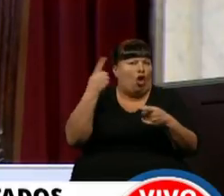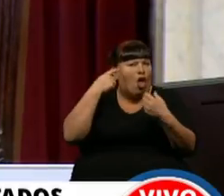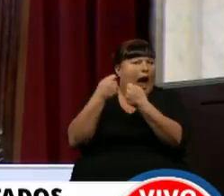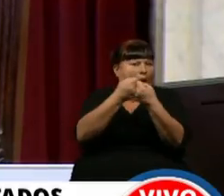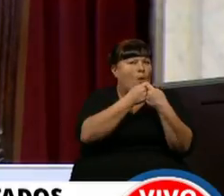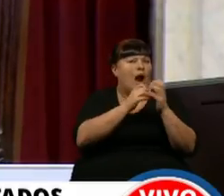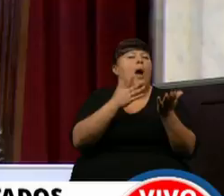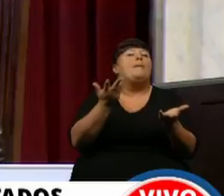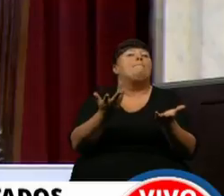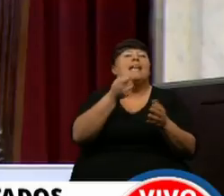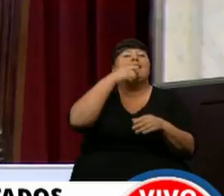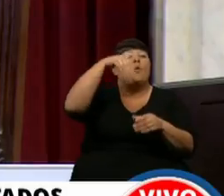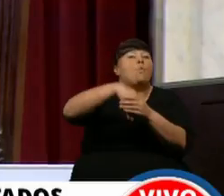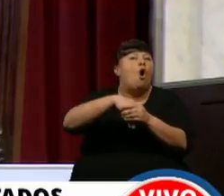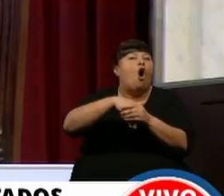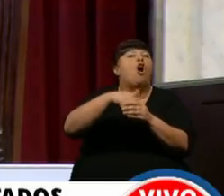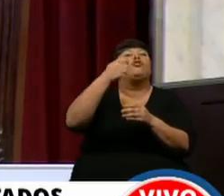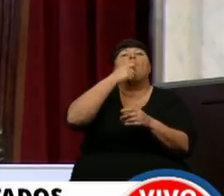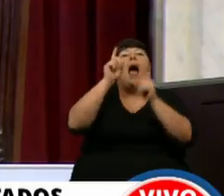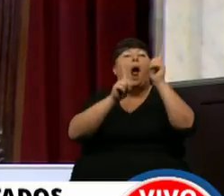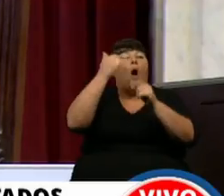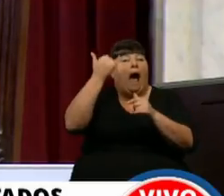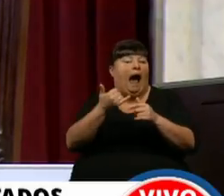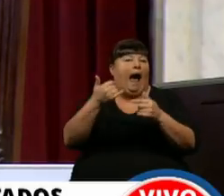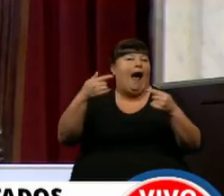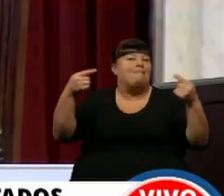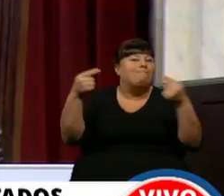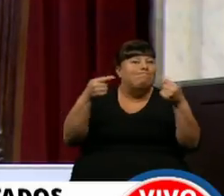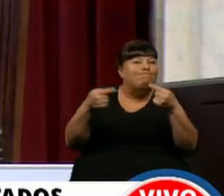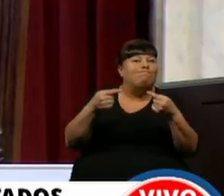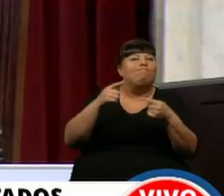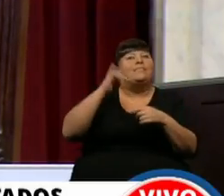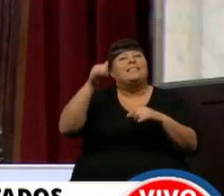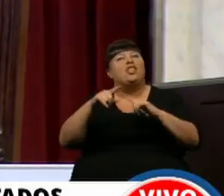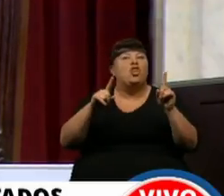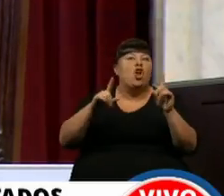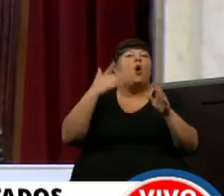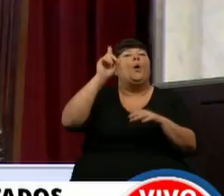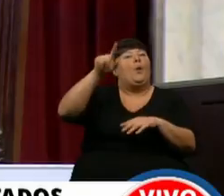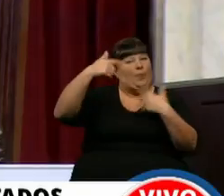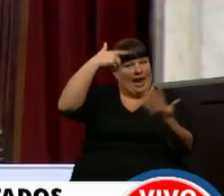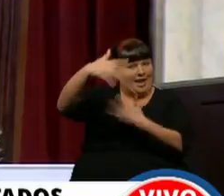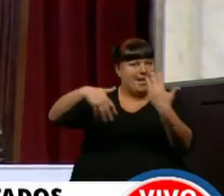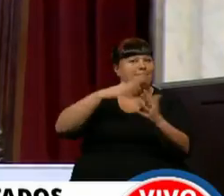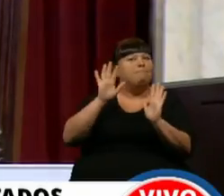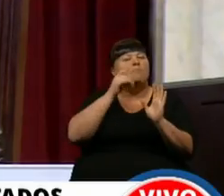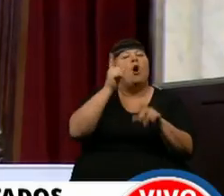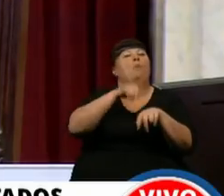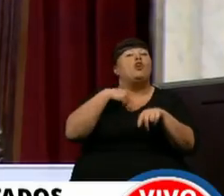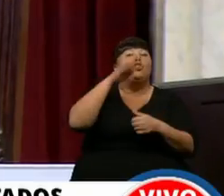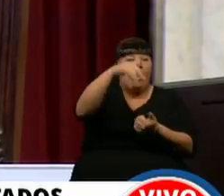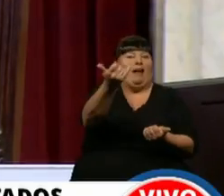acuerdo pero en una votación en la que digamos algún resultado parejo puede generar una confusión